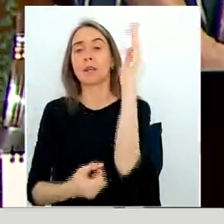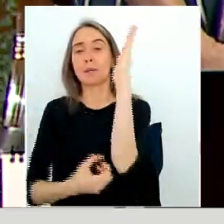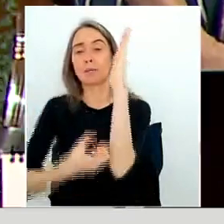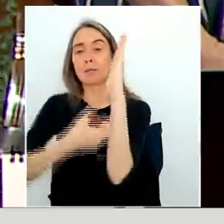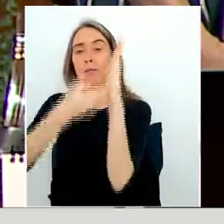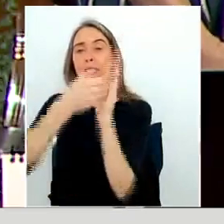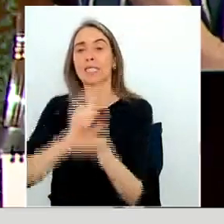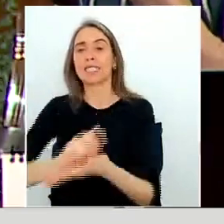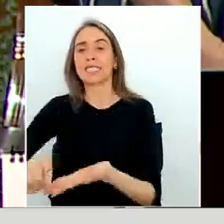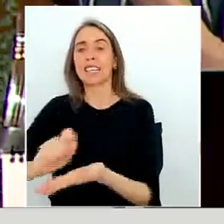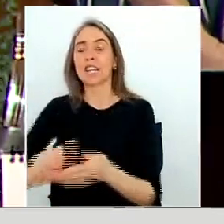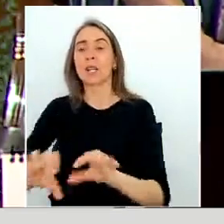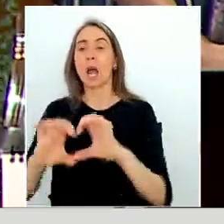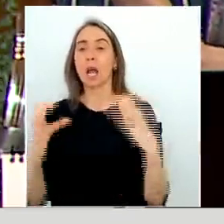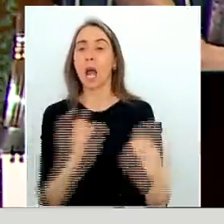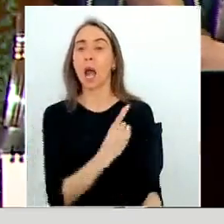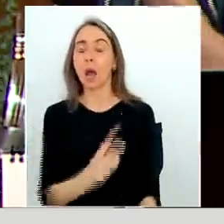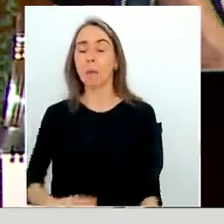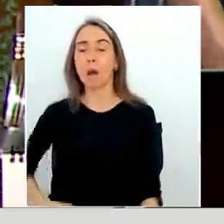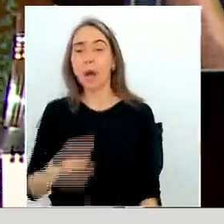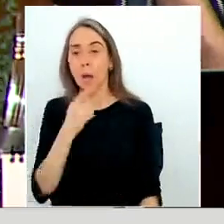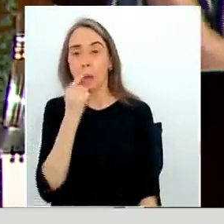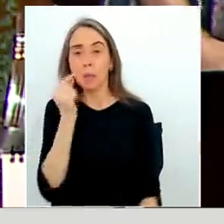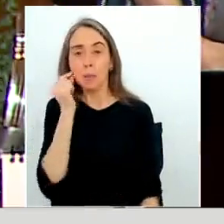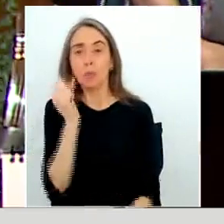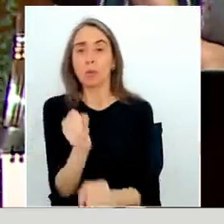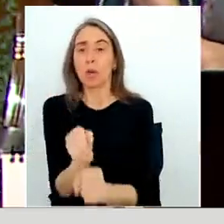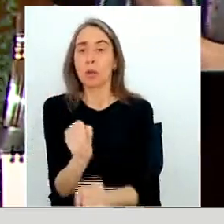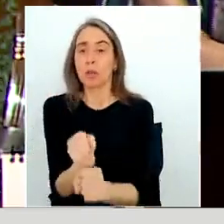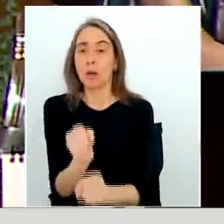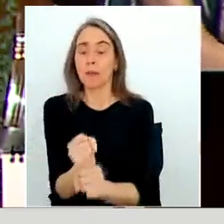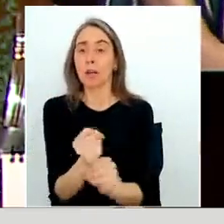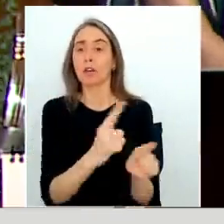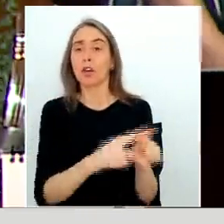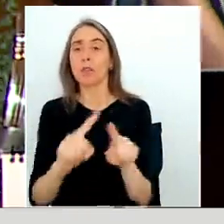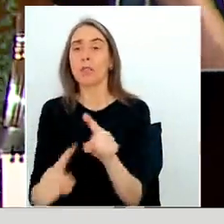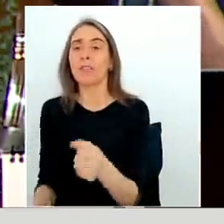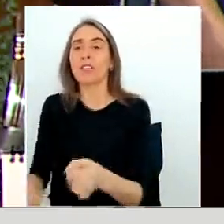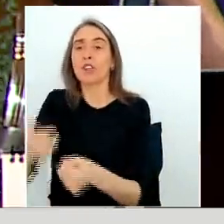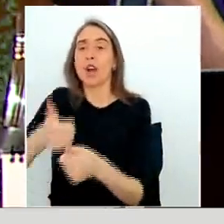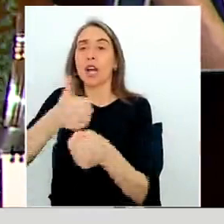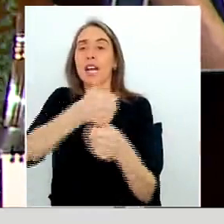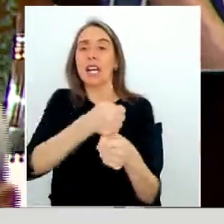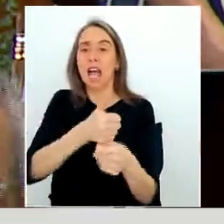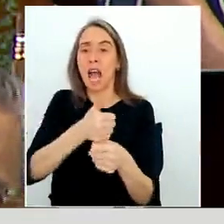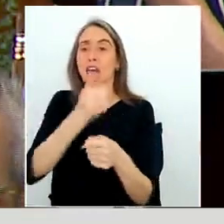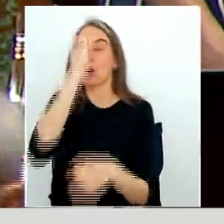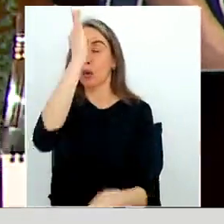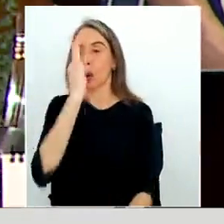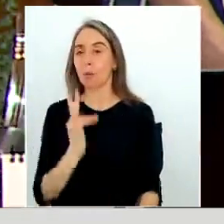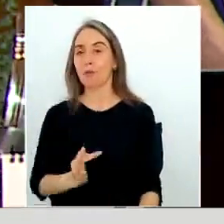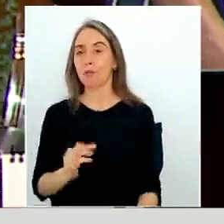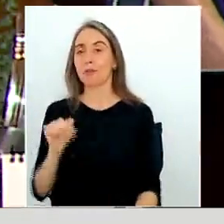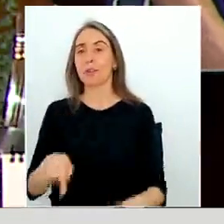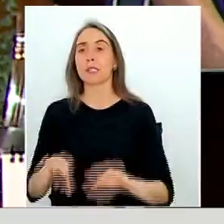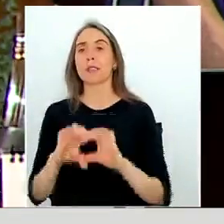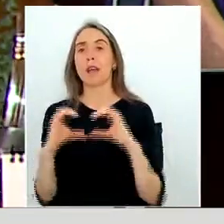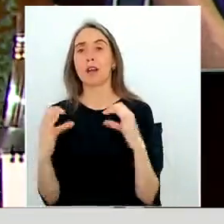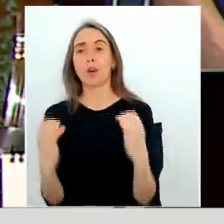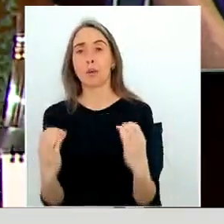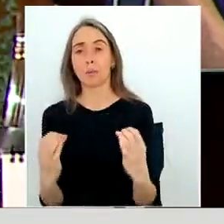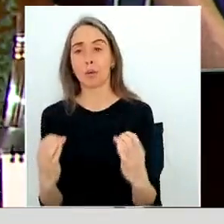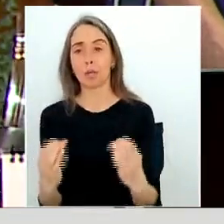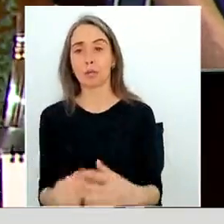cámara de diputadas y diputados sirviendo los diversos cargos de la vida funcionaria en la corporación